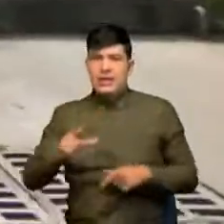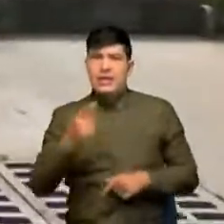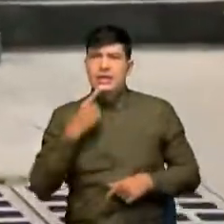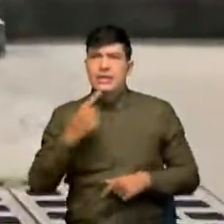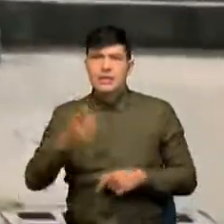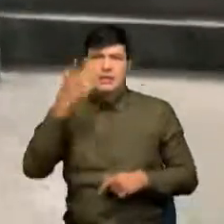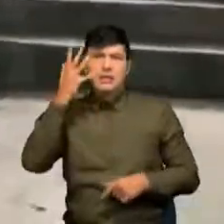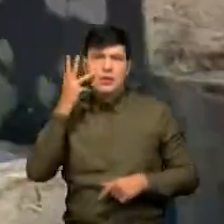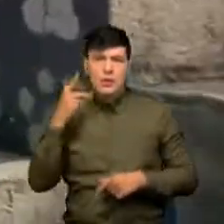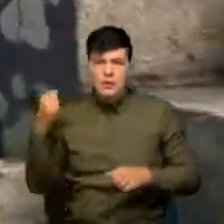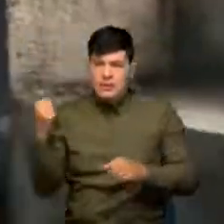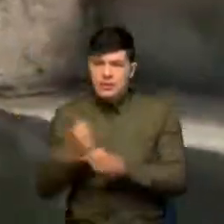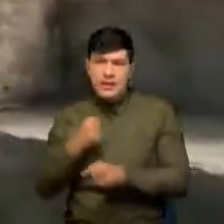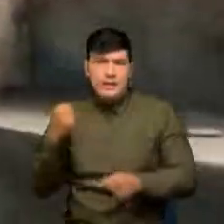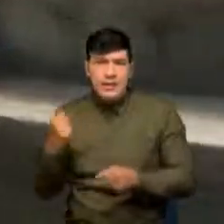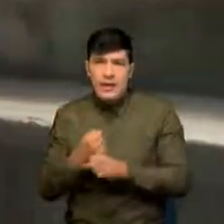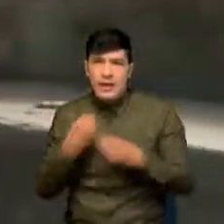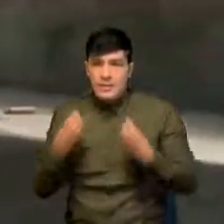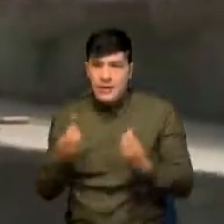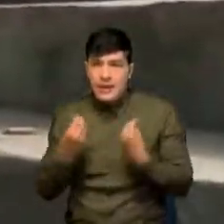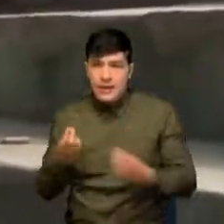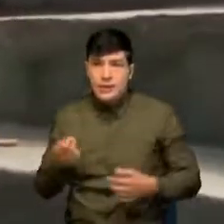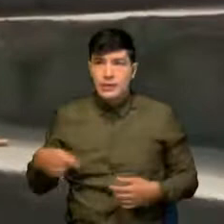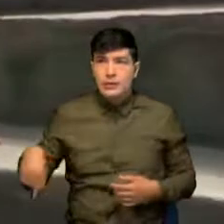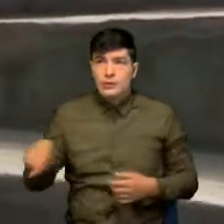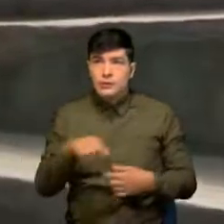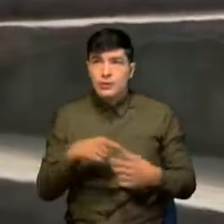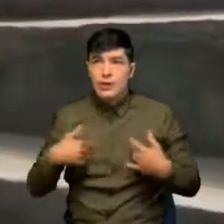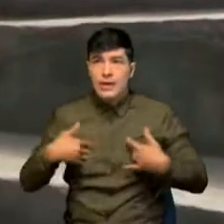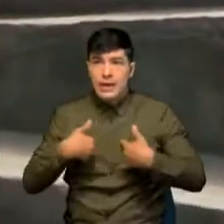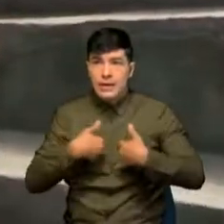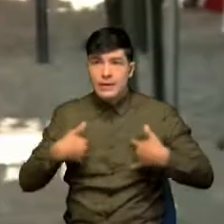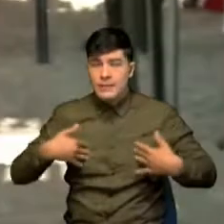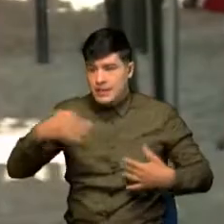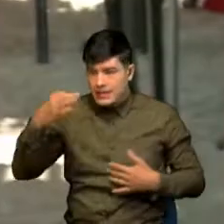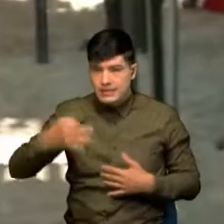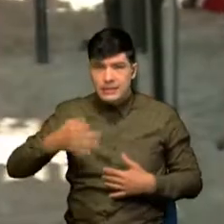día a día trabajará porque los animales estén cada vez mejor.